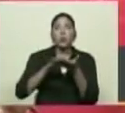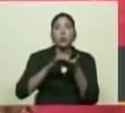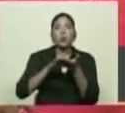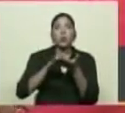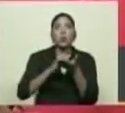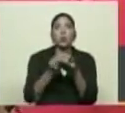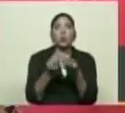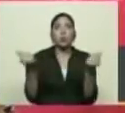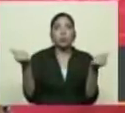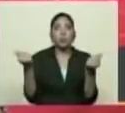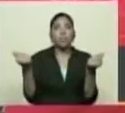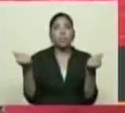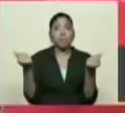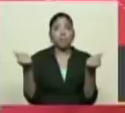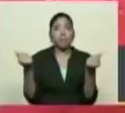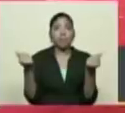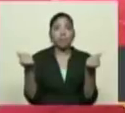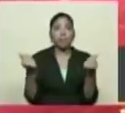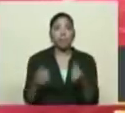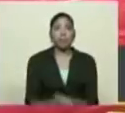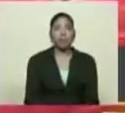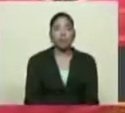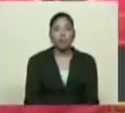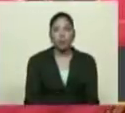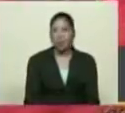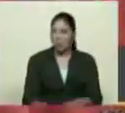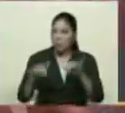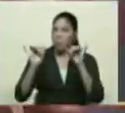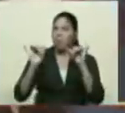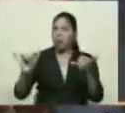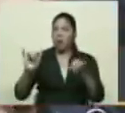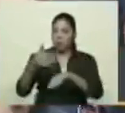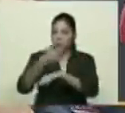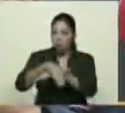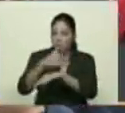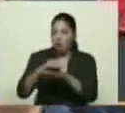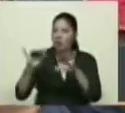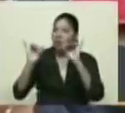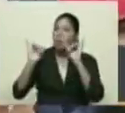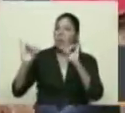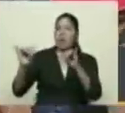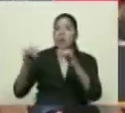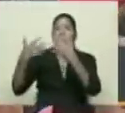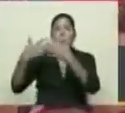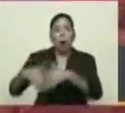La crítica y la autocrítica hecha desde la calle, desde la acción, desde la comuna, desde la fábrica.